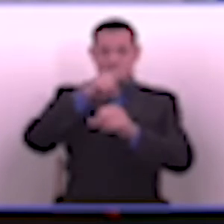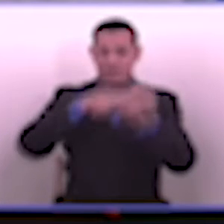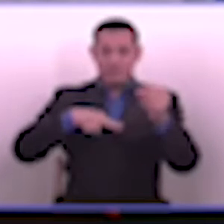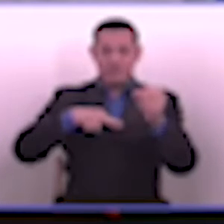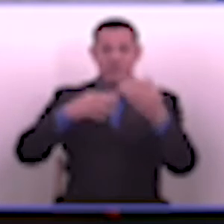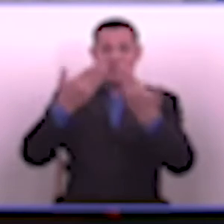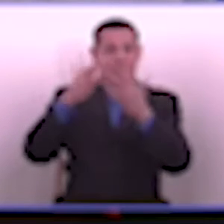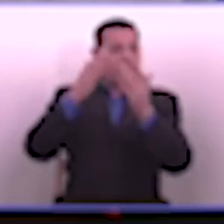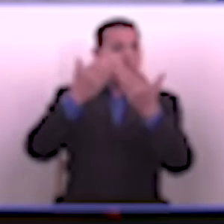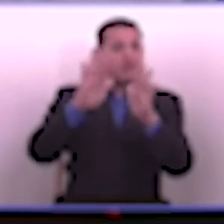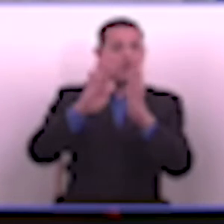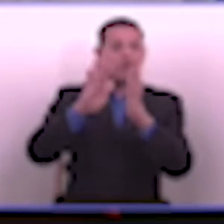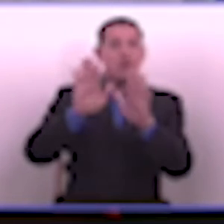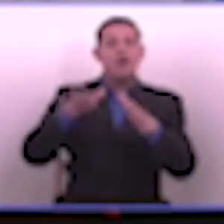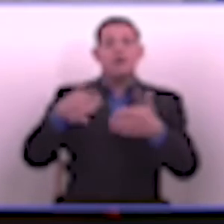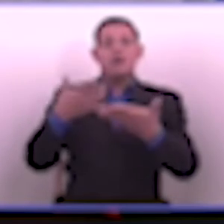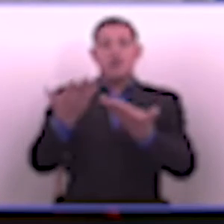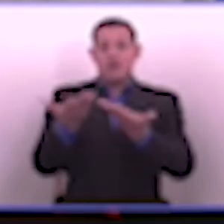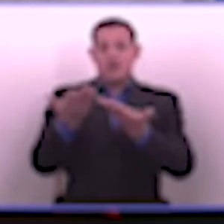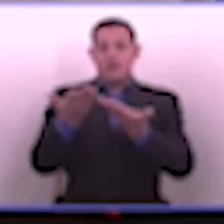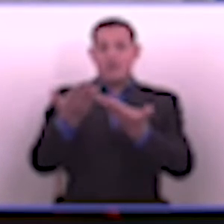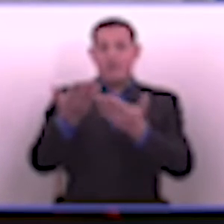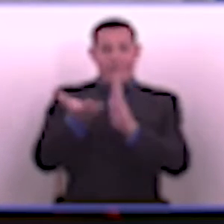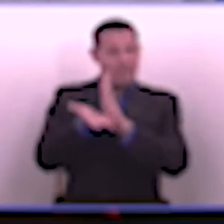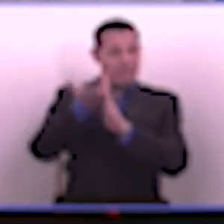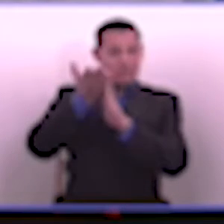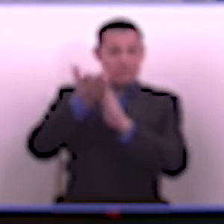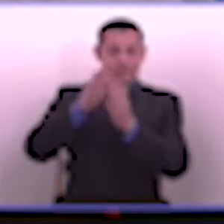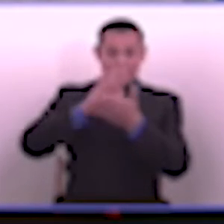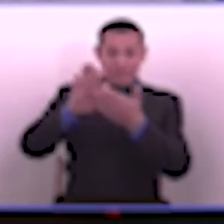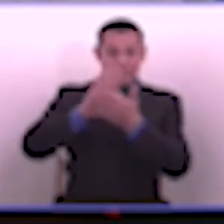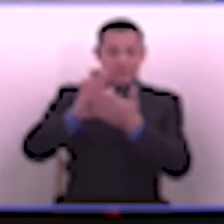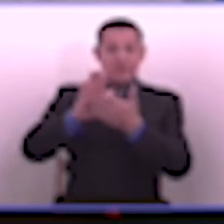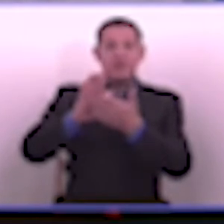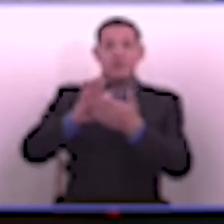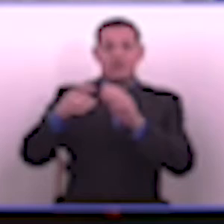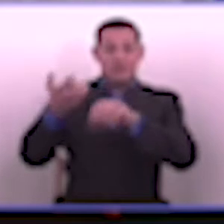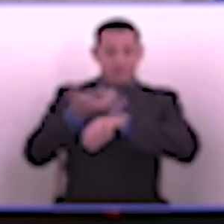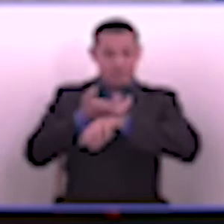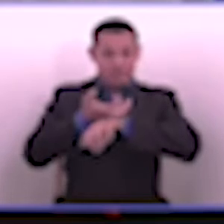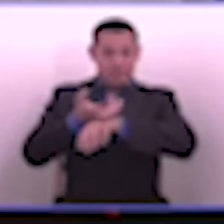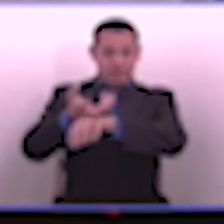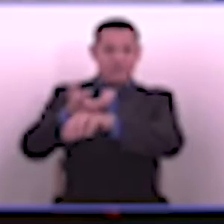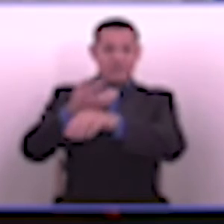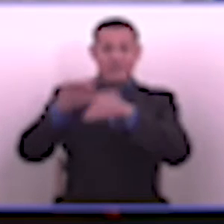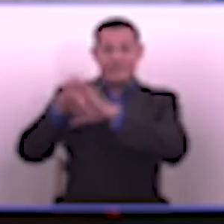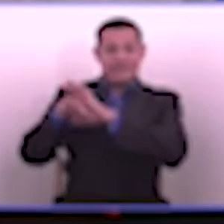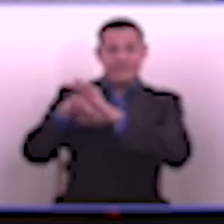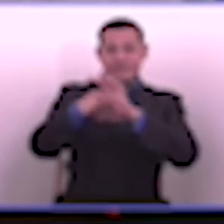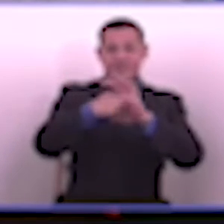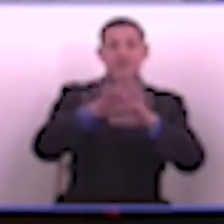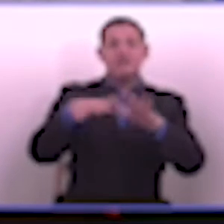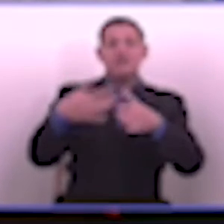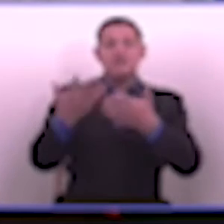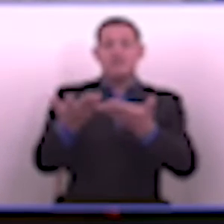diferente a mayor costo por el traslado que conlleva de